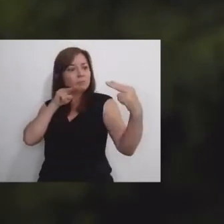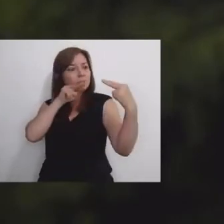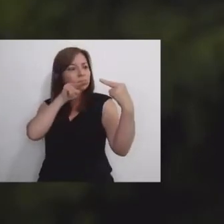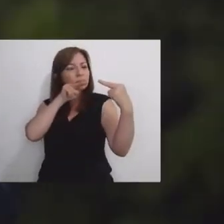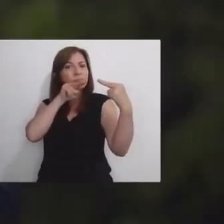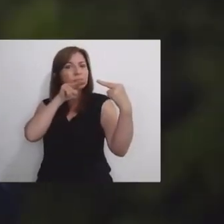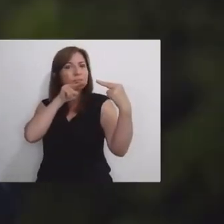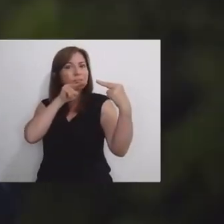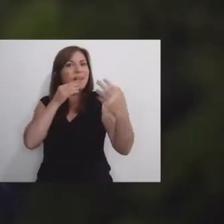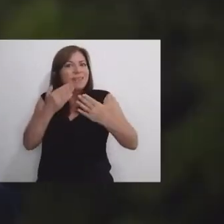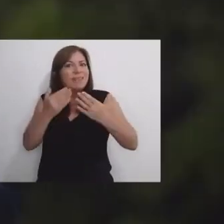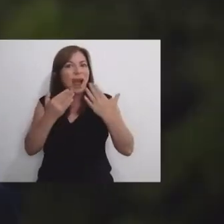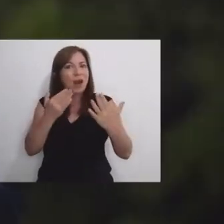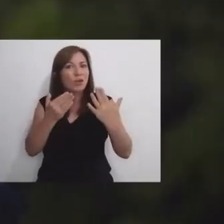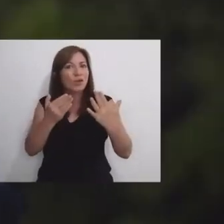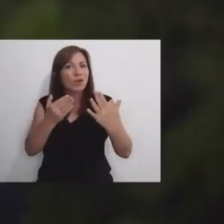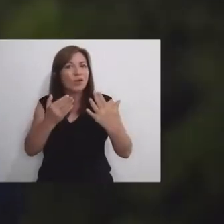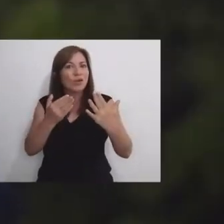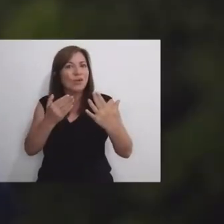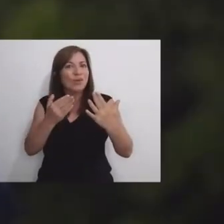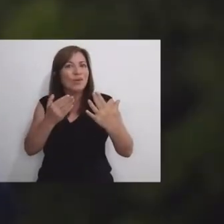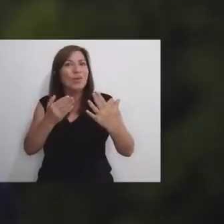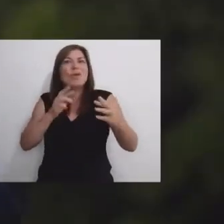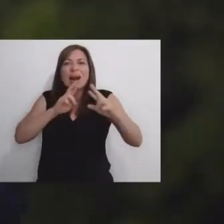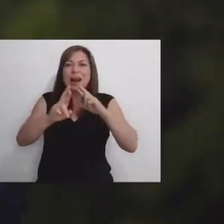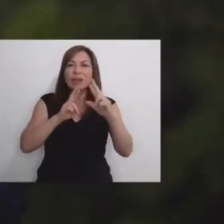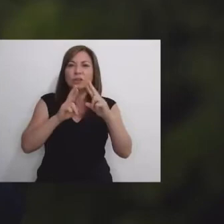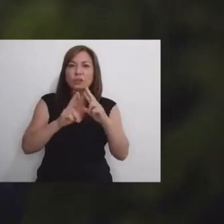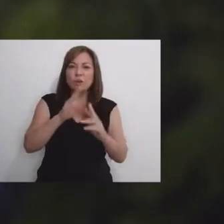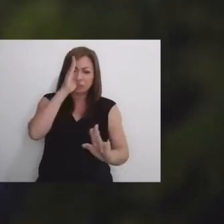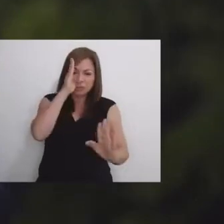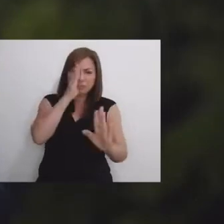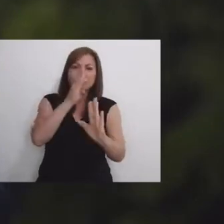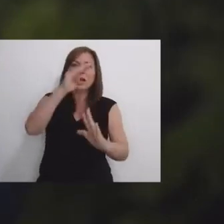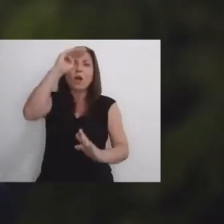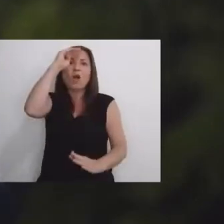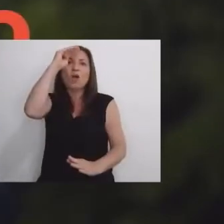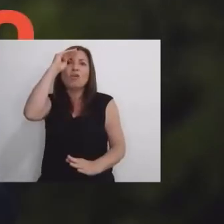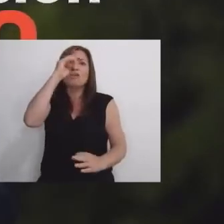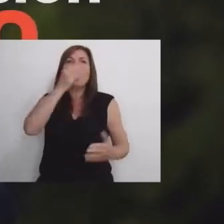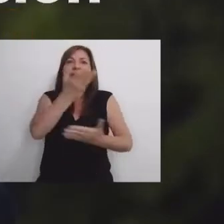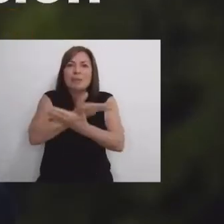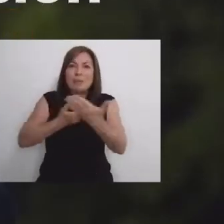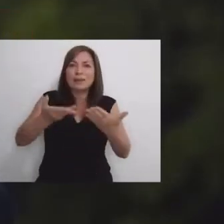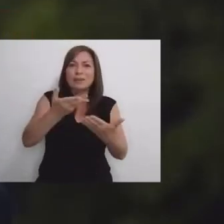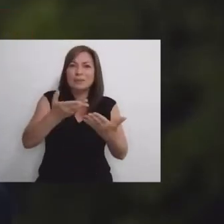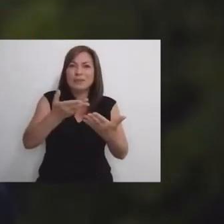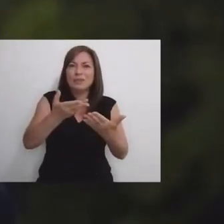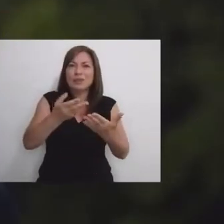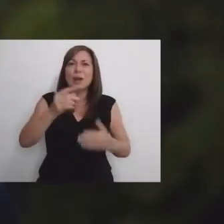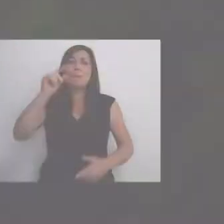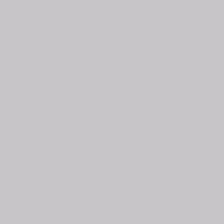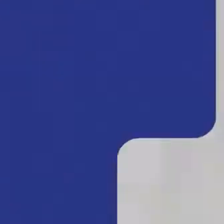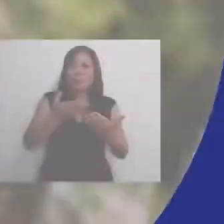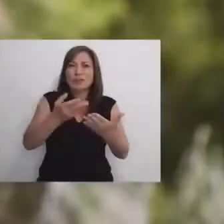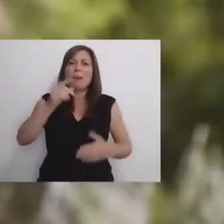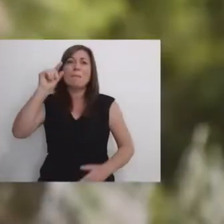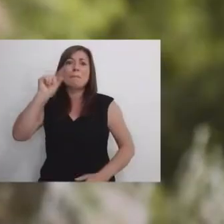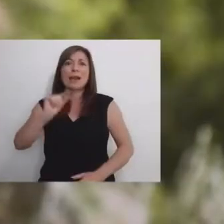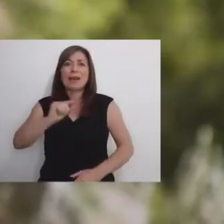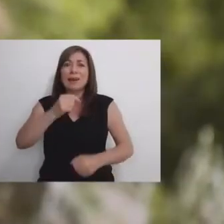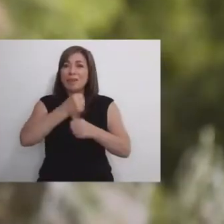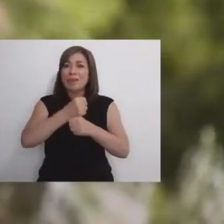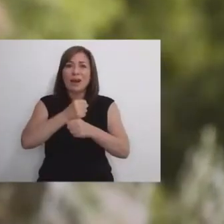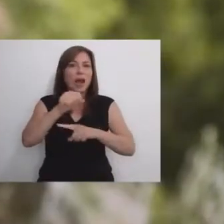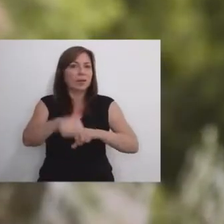estado en el que estamos. A que nos miremos a los ojos, a que generemos diálogo, a que generemos una relación directa de confianza y participación. No